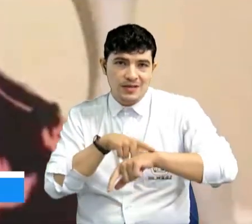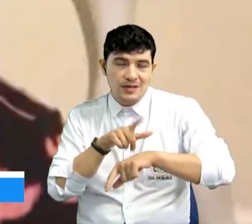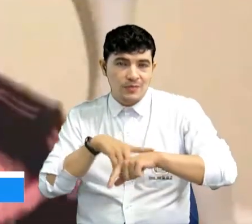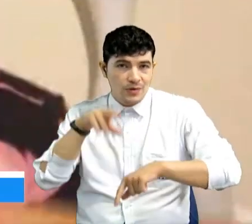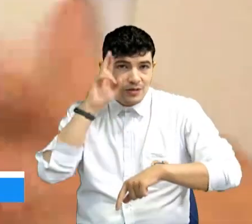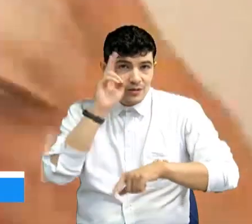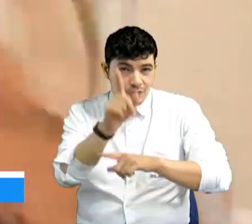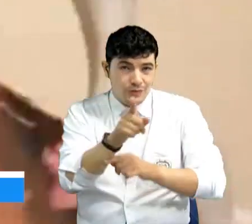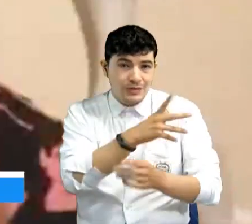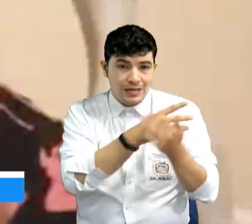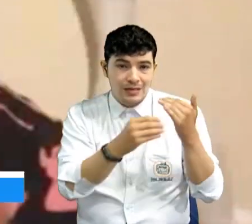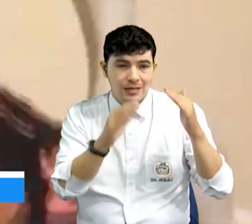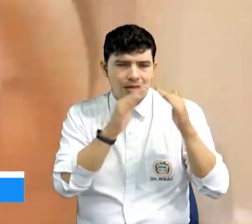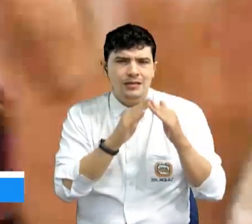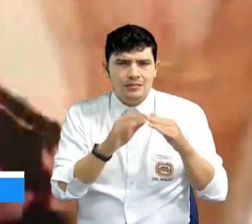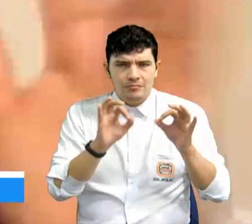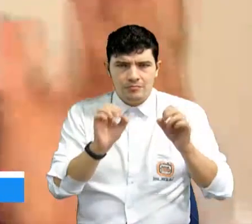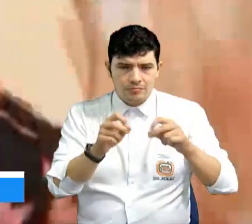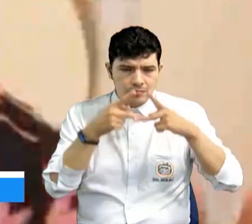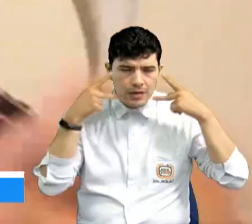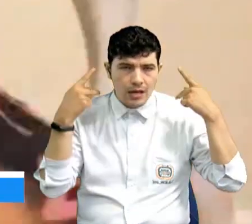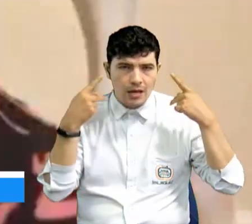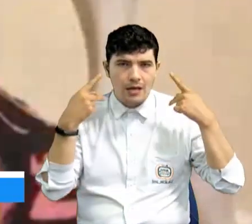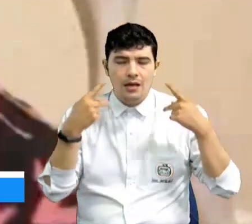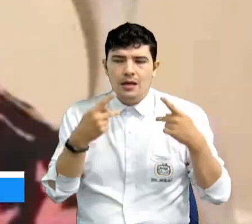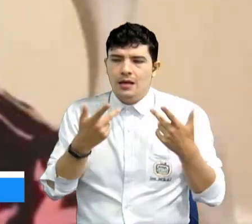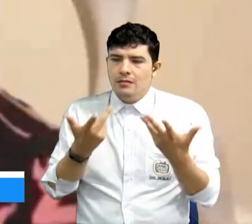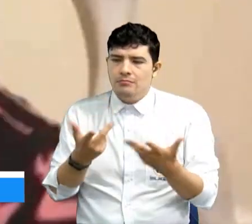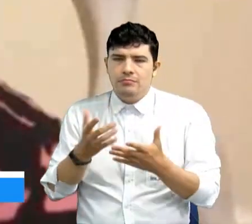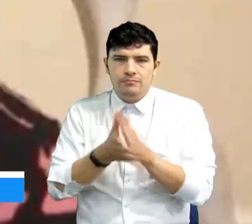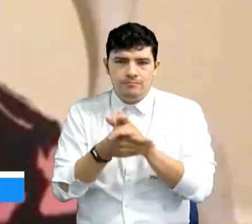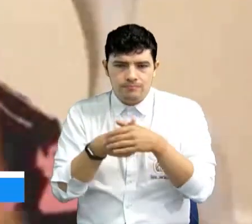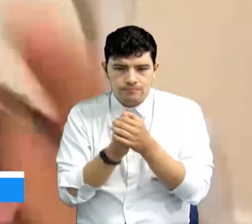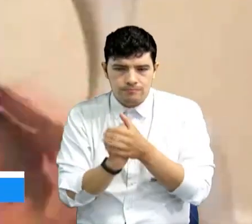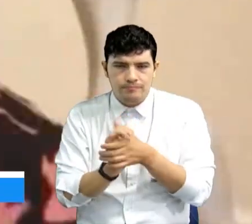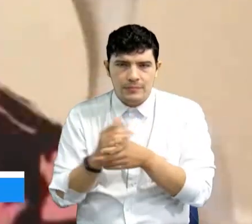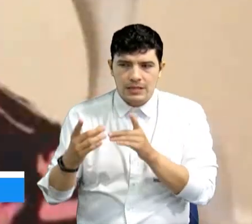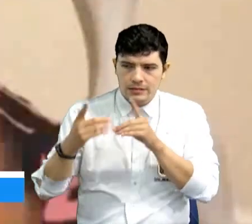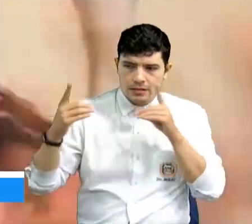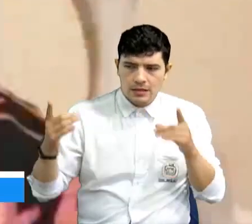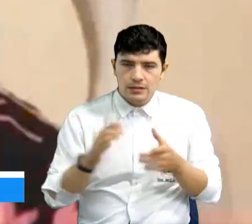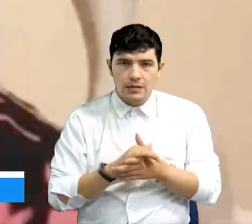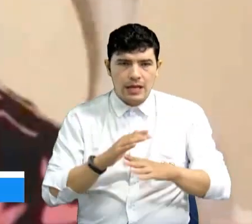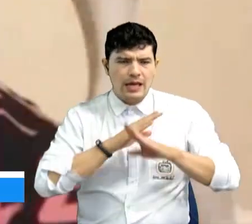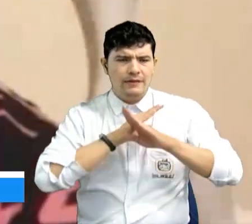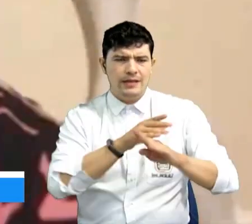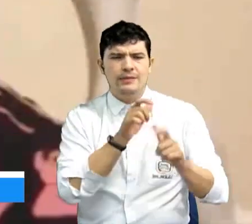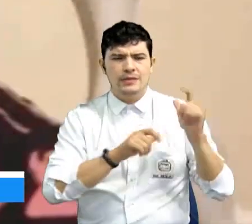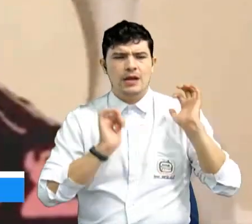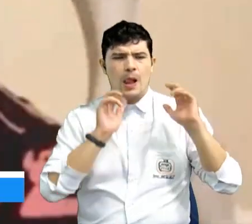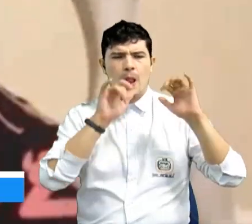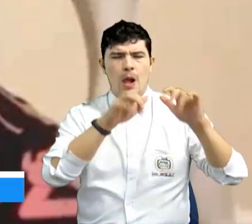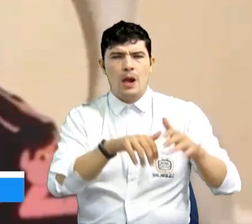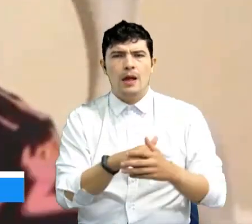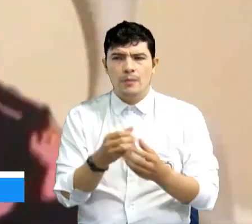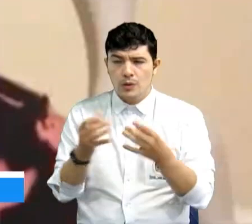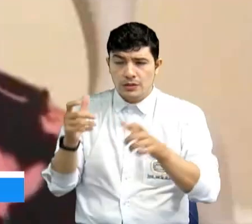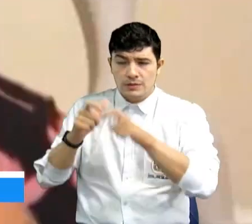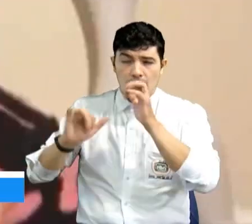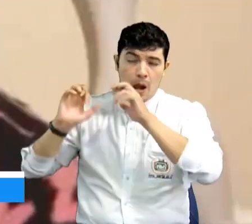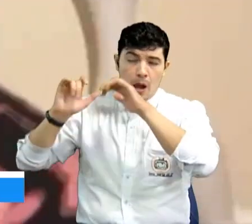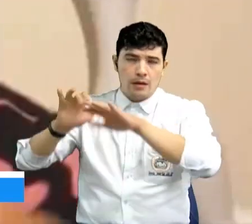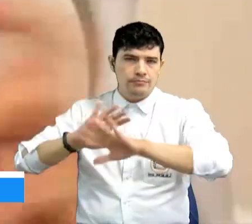los dos metros a ponerse una mascarilla pongan lavarse las manos constantemente para evite aglomeraciones no vaya a donde haya mucha gente